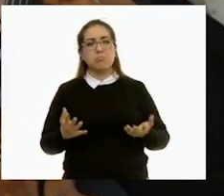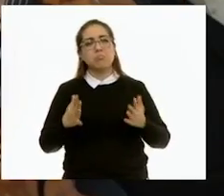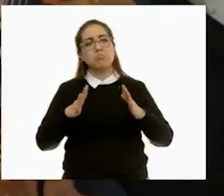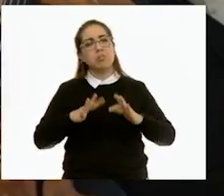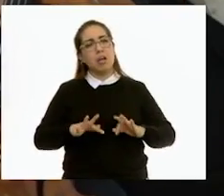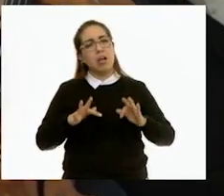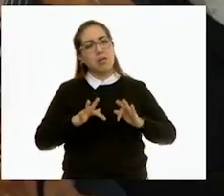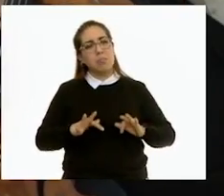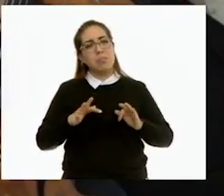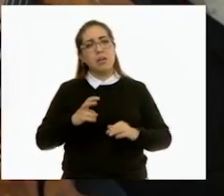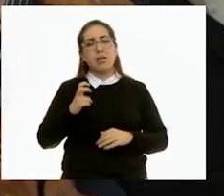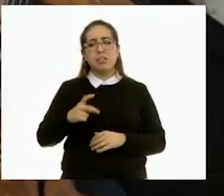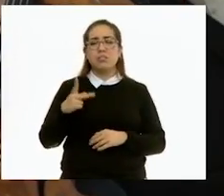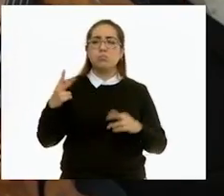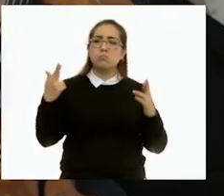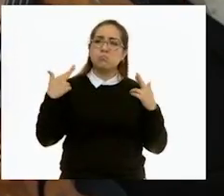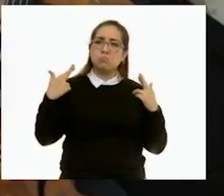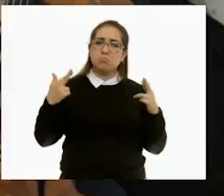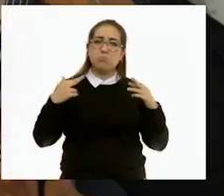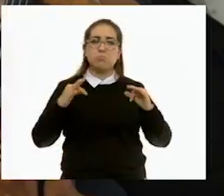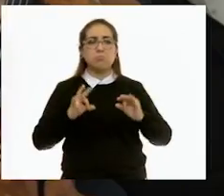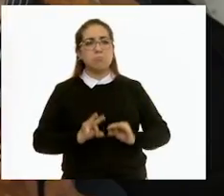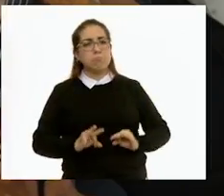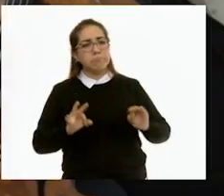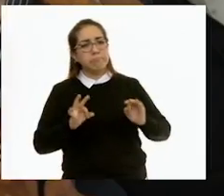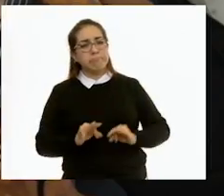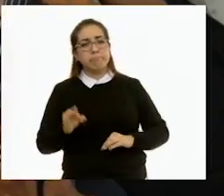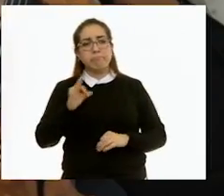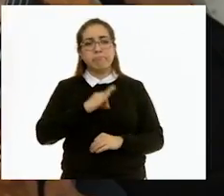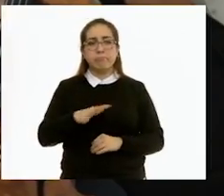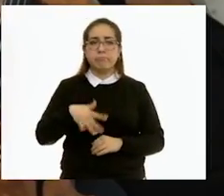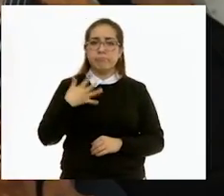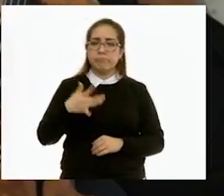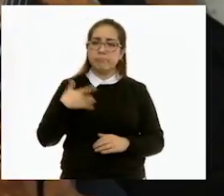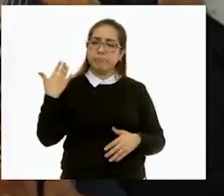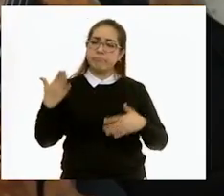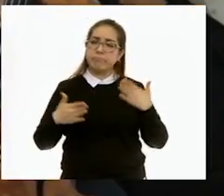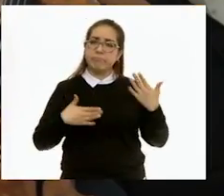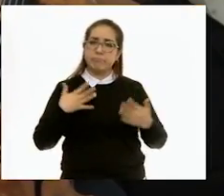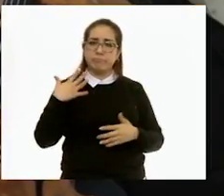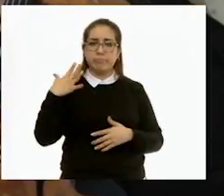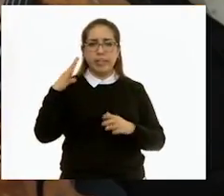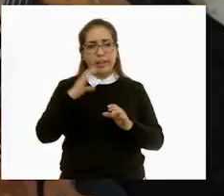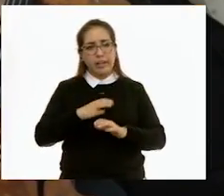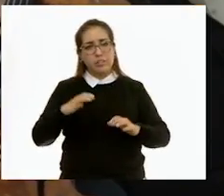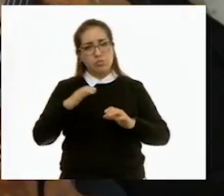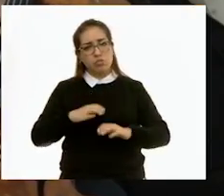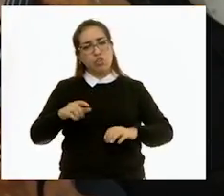es bastante cálido y nos permite disfrutar de bellas melodías largas